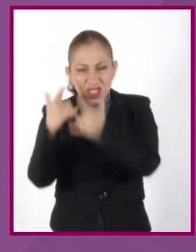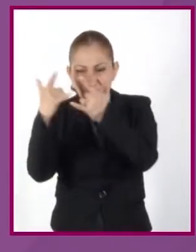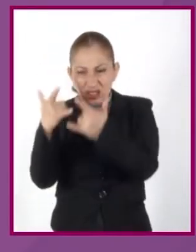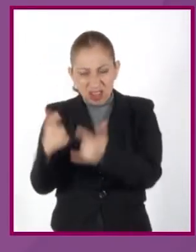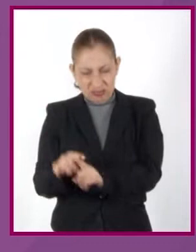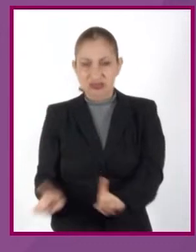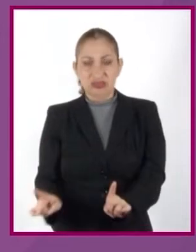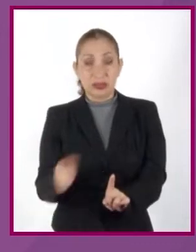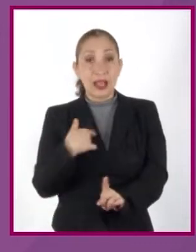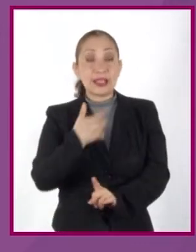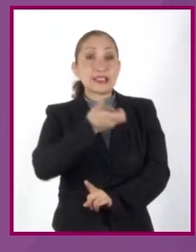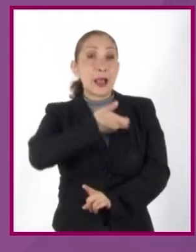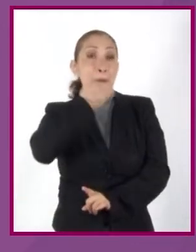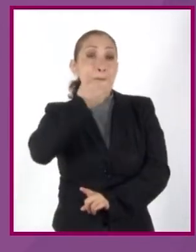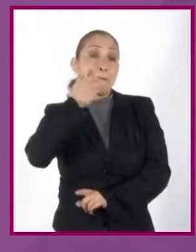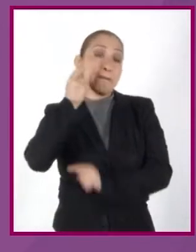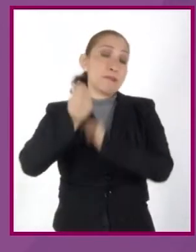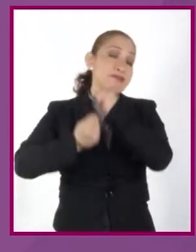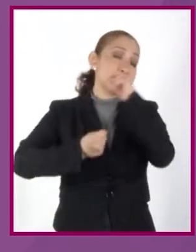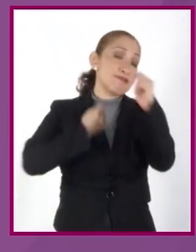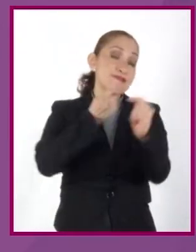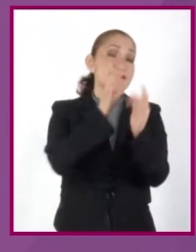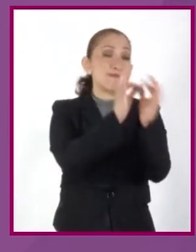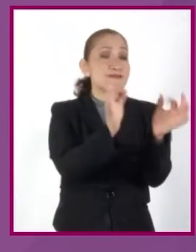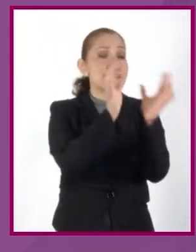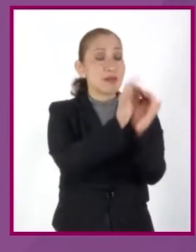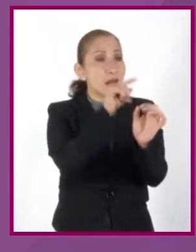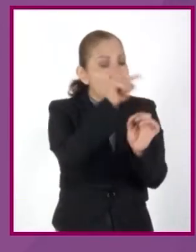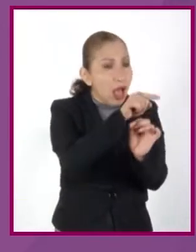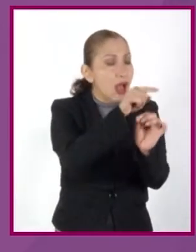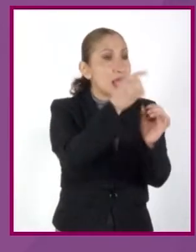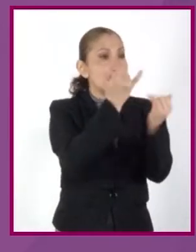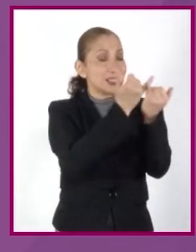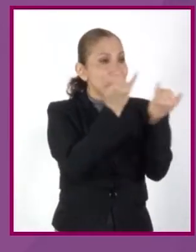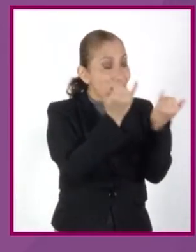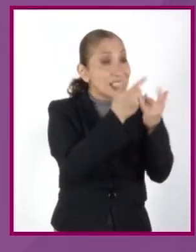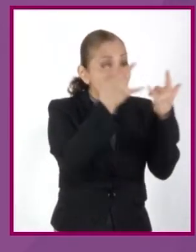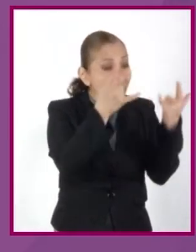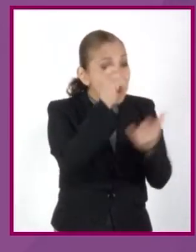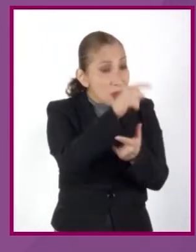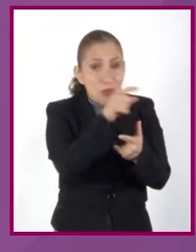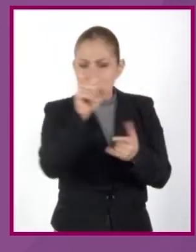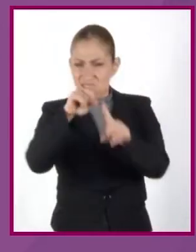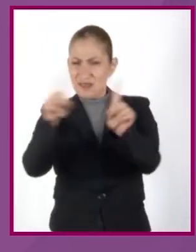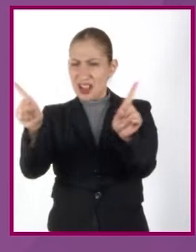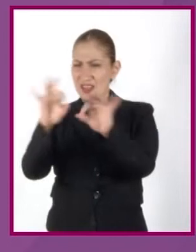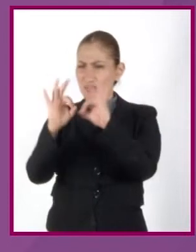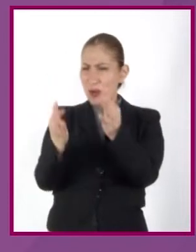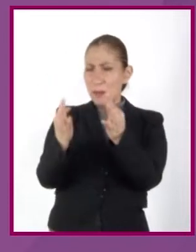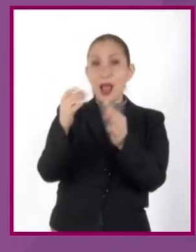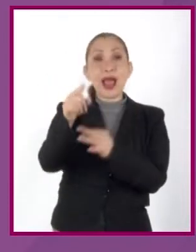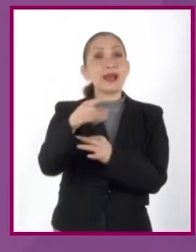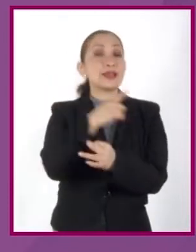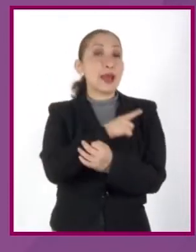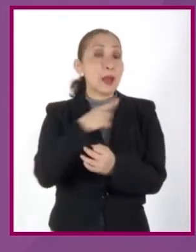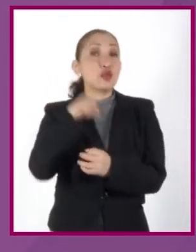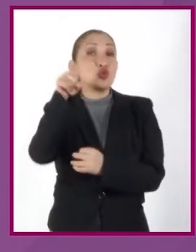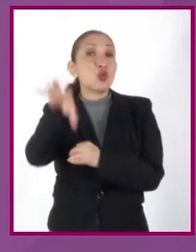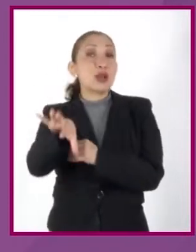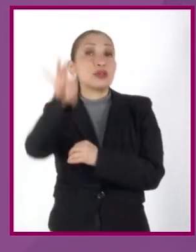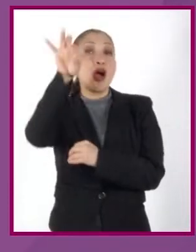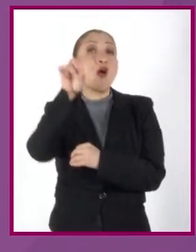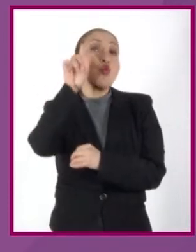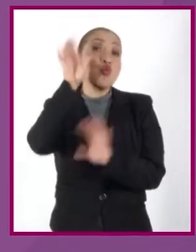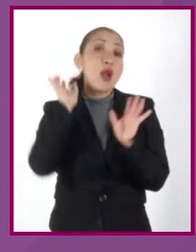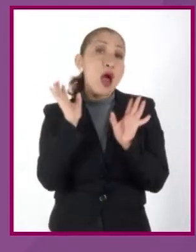la tradición oral es flexible, así que encontrar variantes de un mismo relato es común. Lo conveniente en estos casos es escoger una